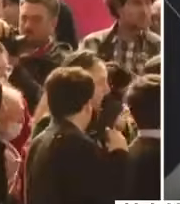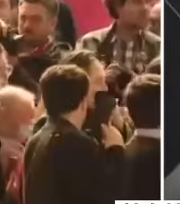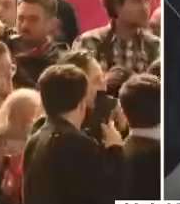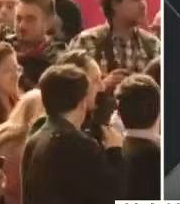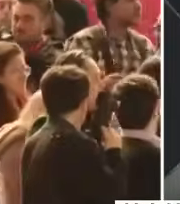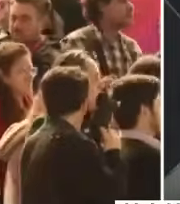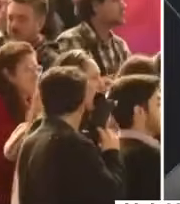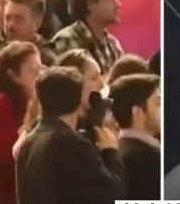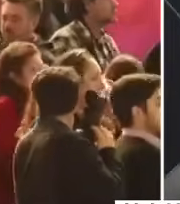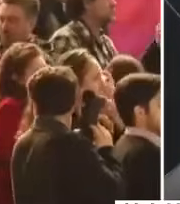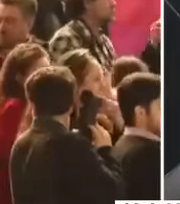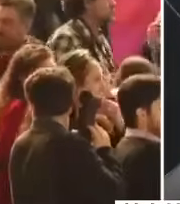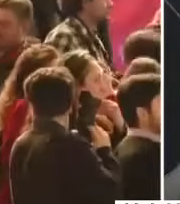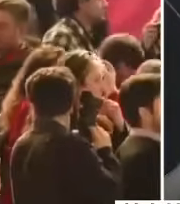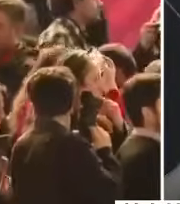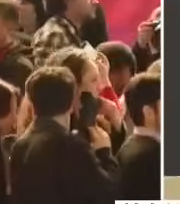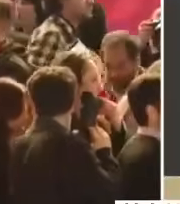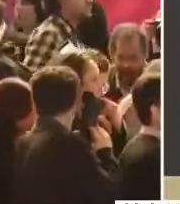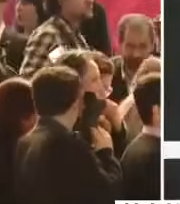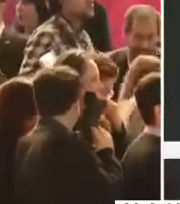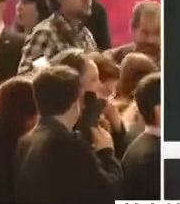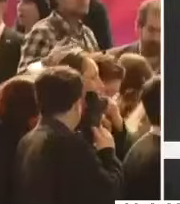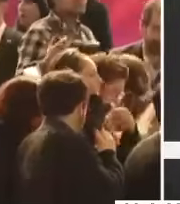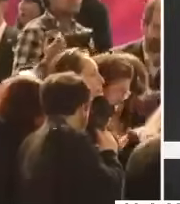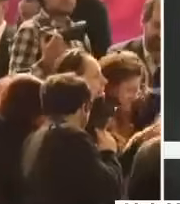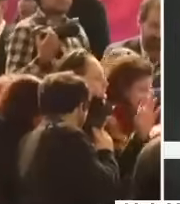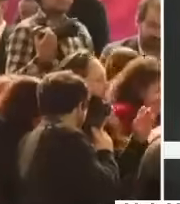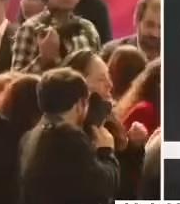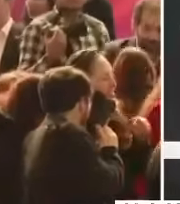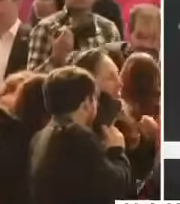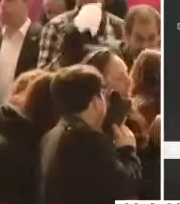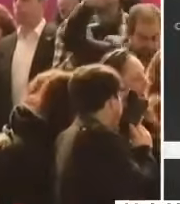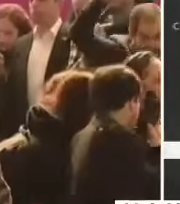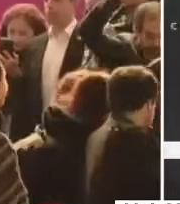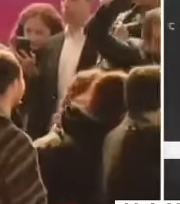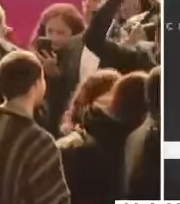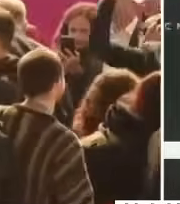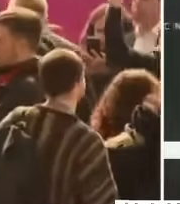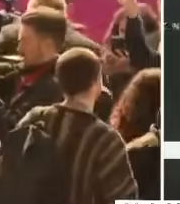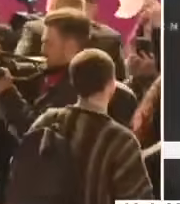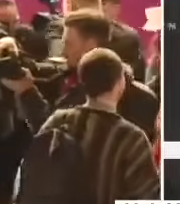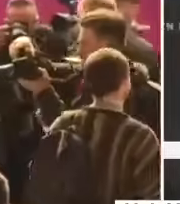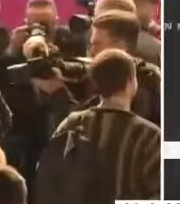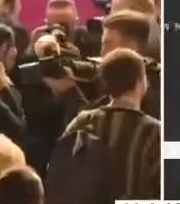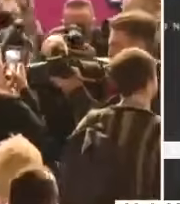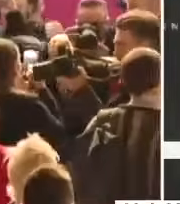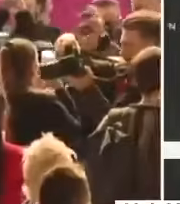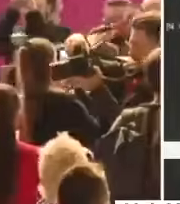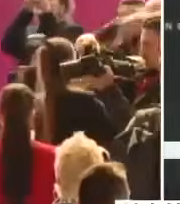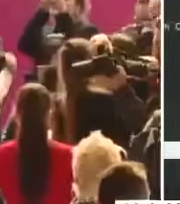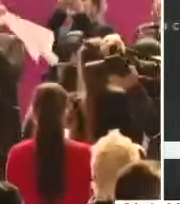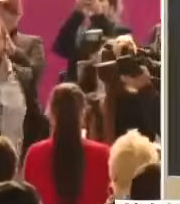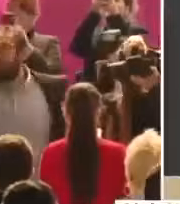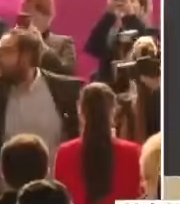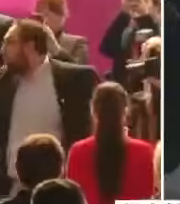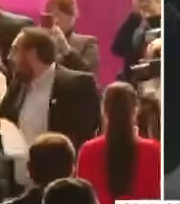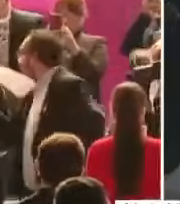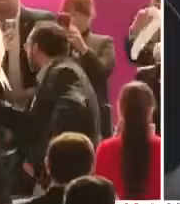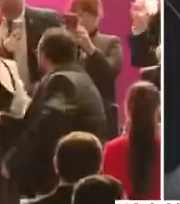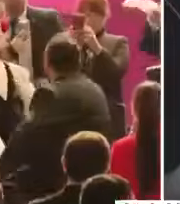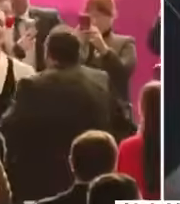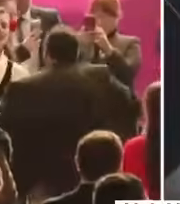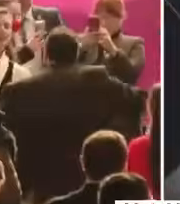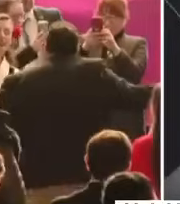Daniela González. Por supuesto, mientras la ministra Camila Vallejo toma de pañuelo la bandera del